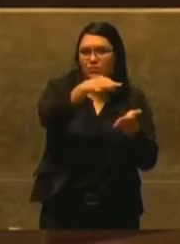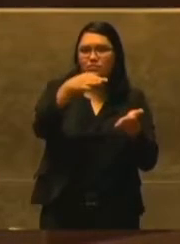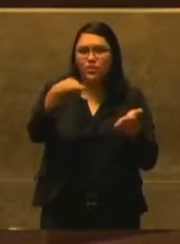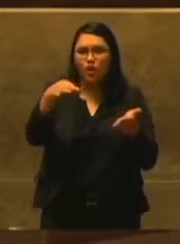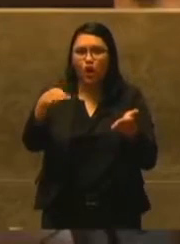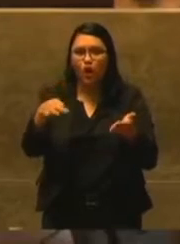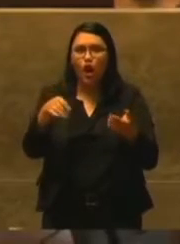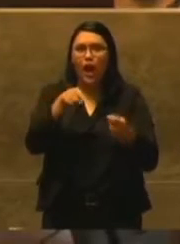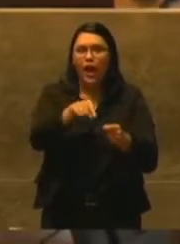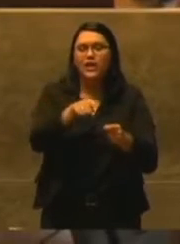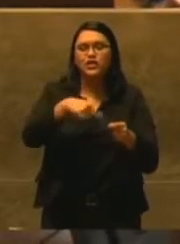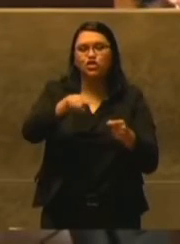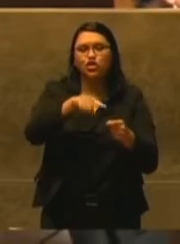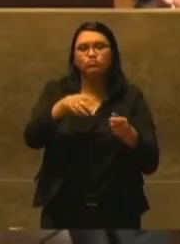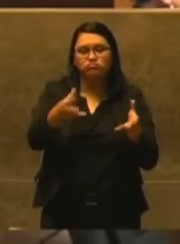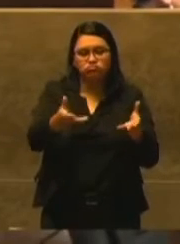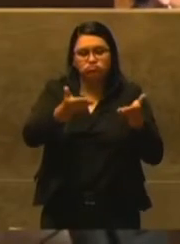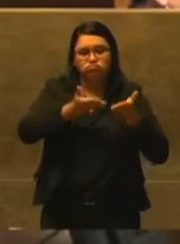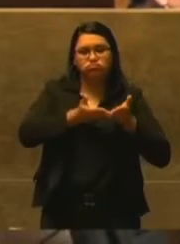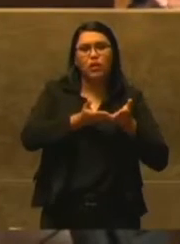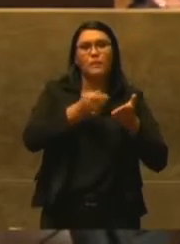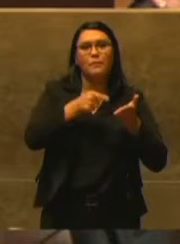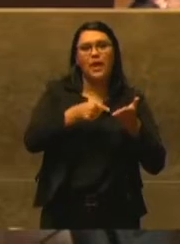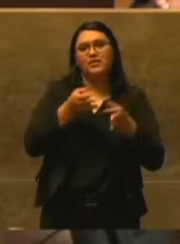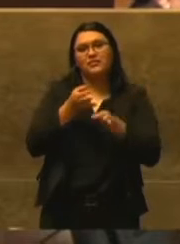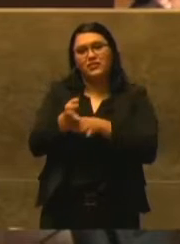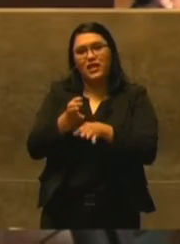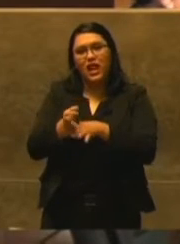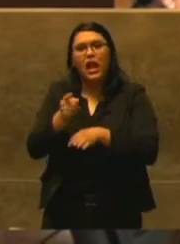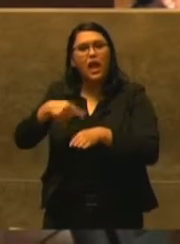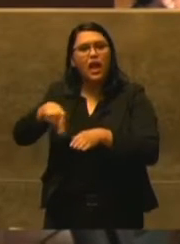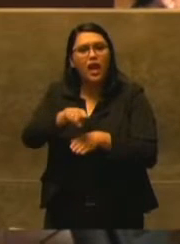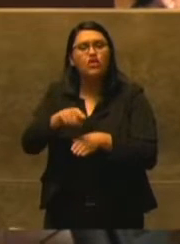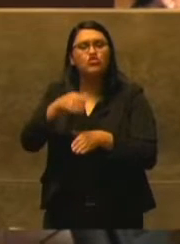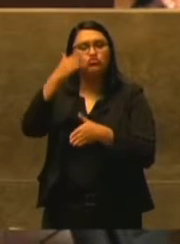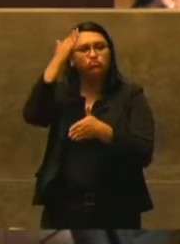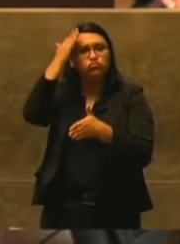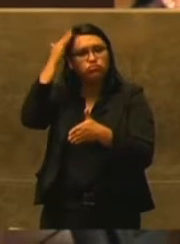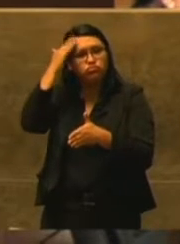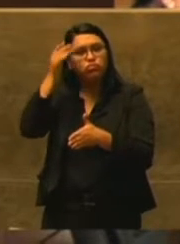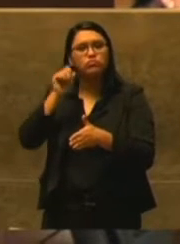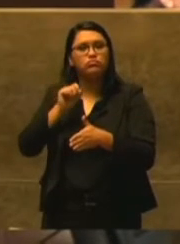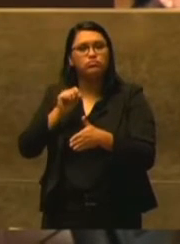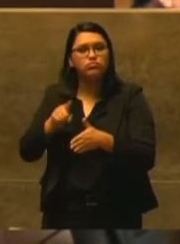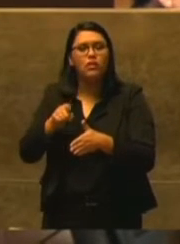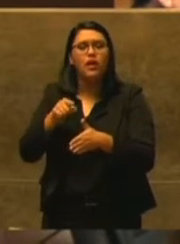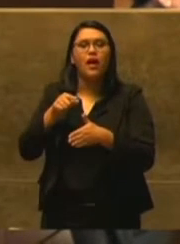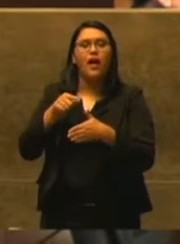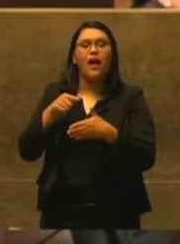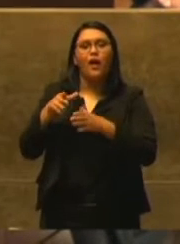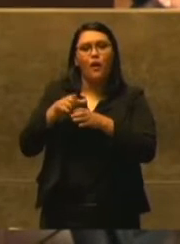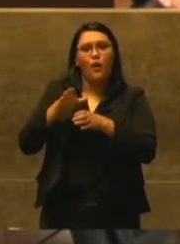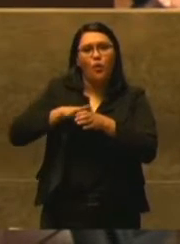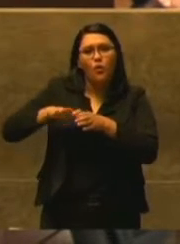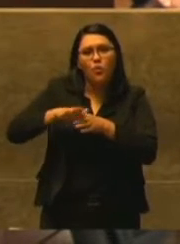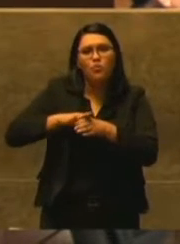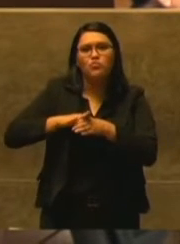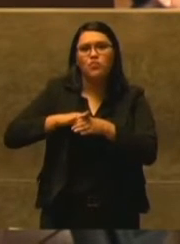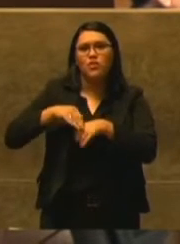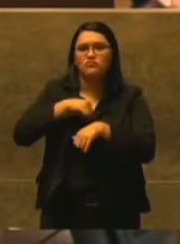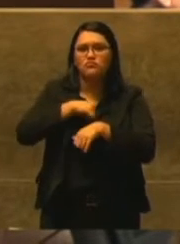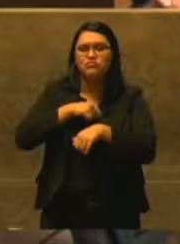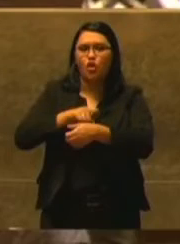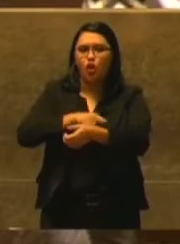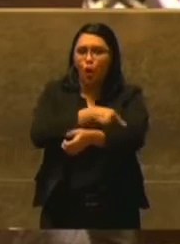que perdieran su lengua, sus raíces y sus costumbres. Él mismo manifestaba de que si